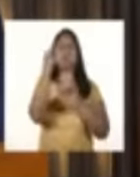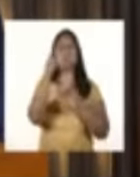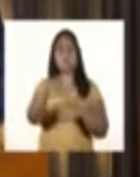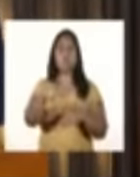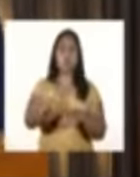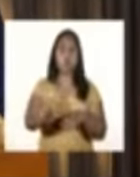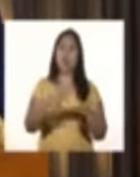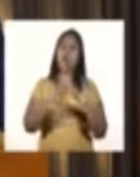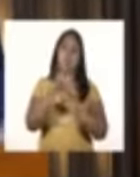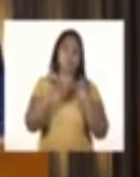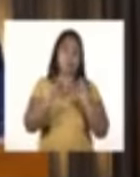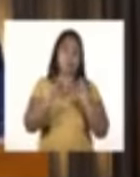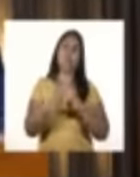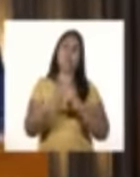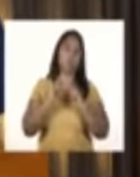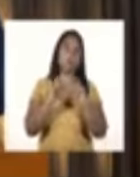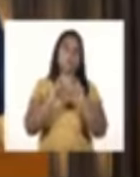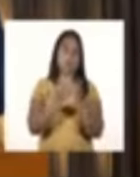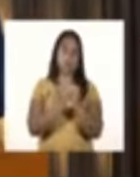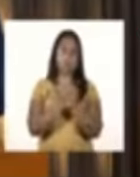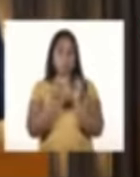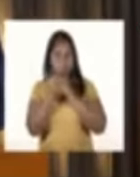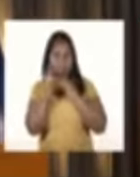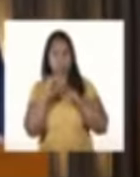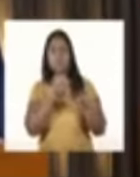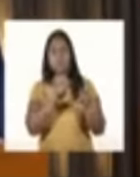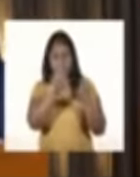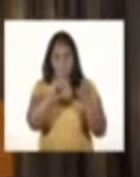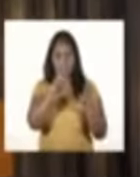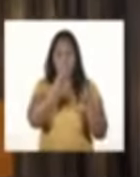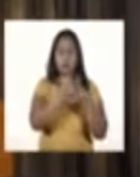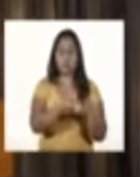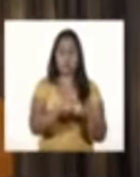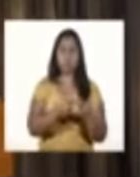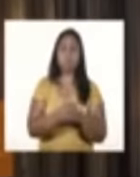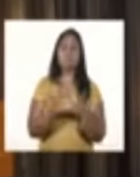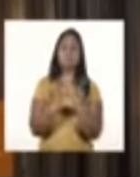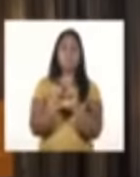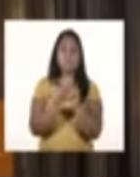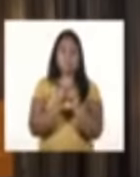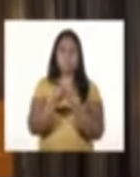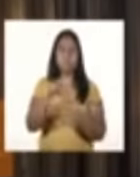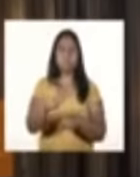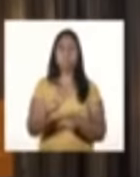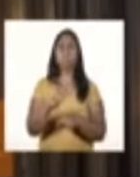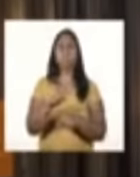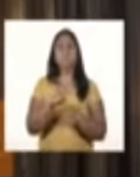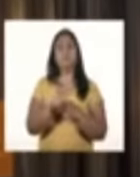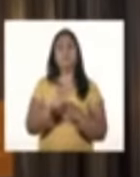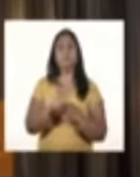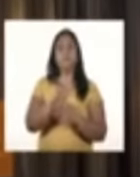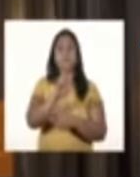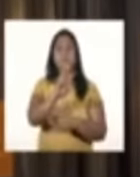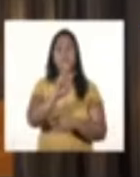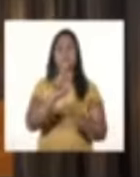el país, ahora lo menos que podemos hacer es preocuparnos nosotros por ellos. En resumidas cuentas, llevamos al día de